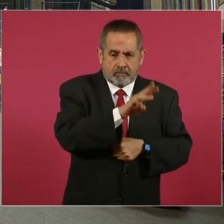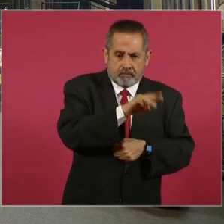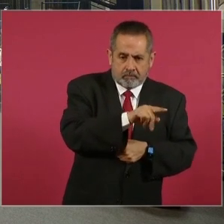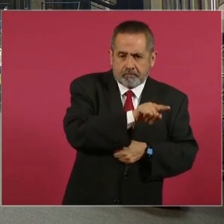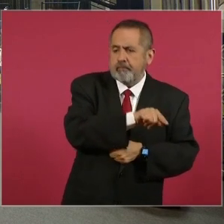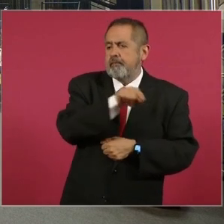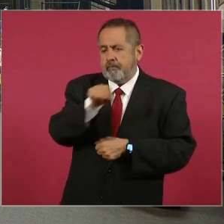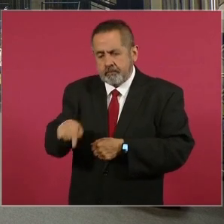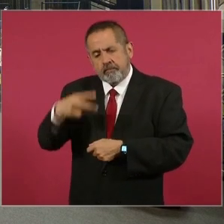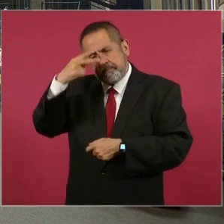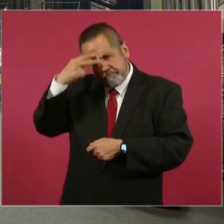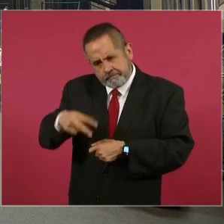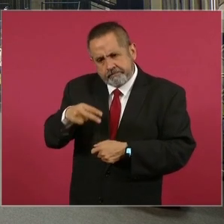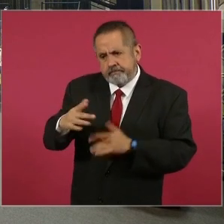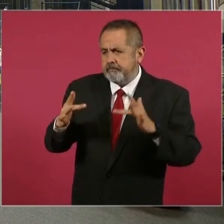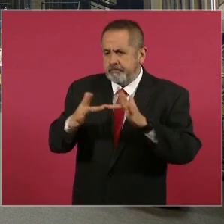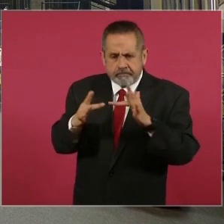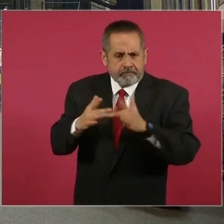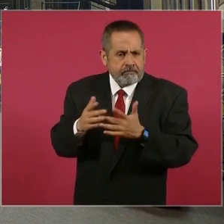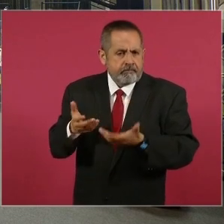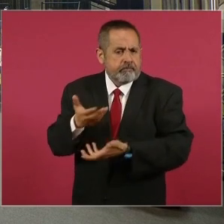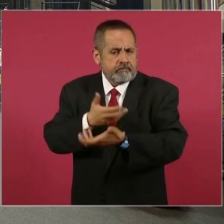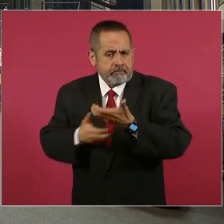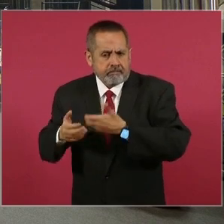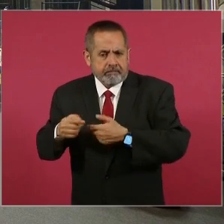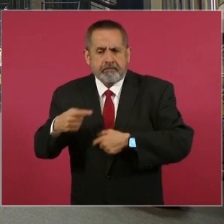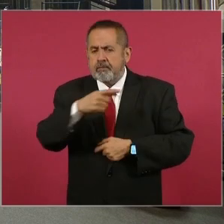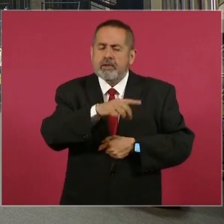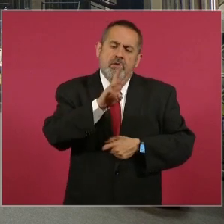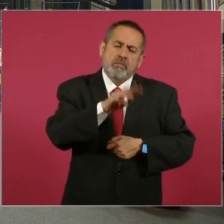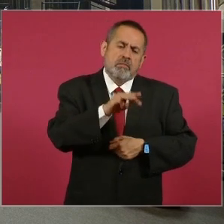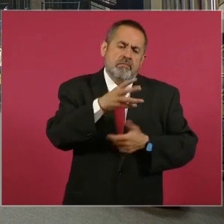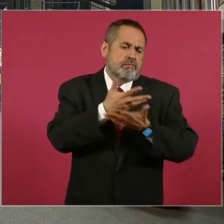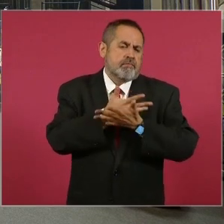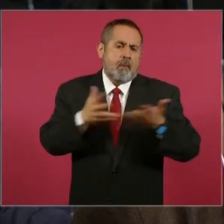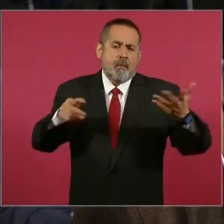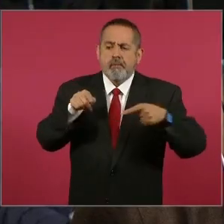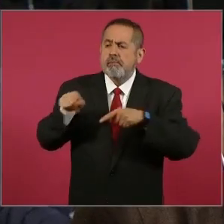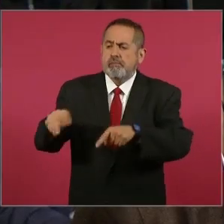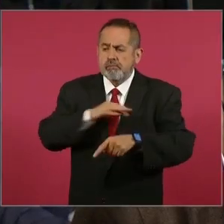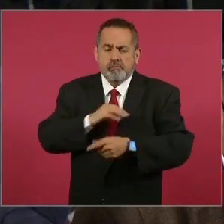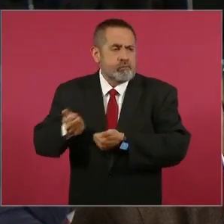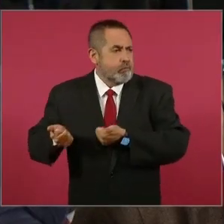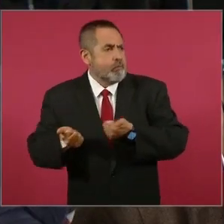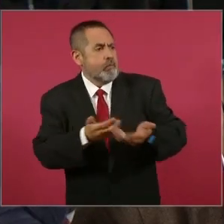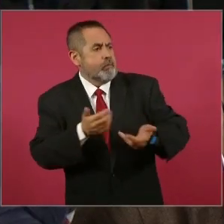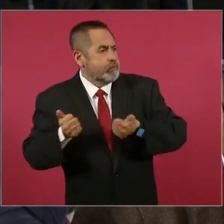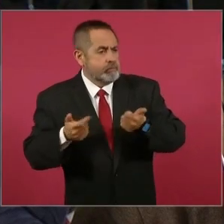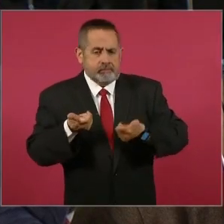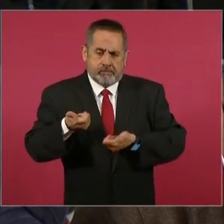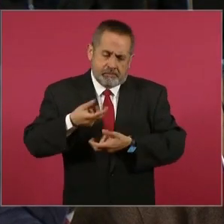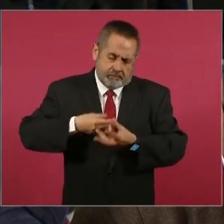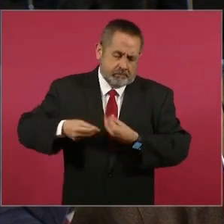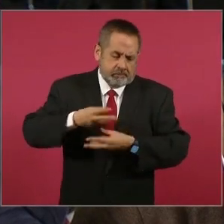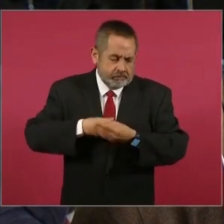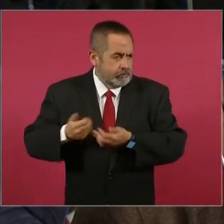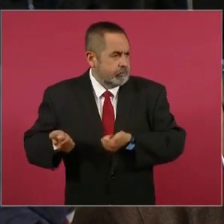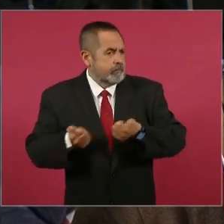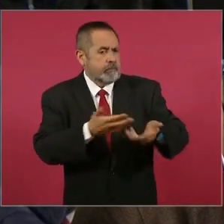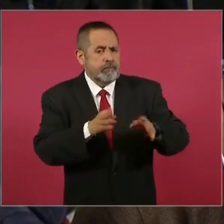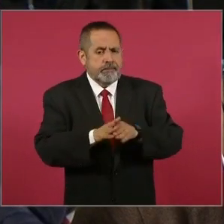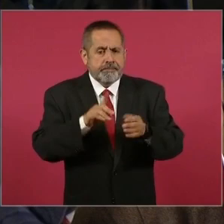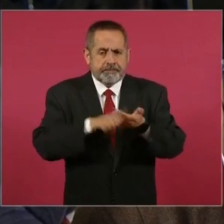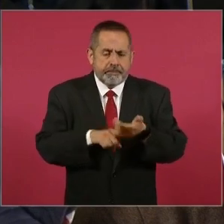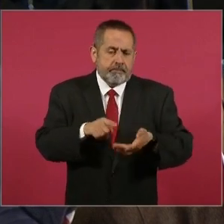nuevamente porque es una una empresa muy grande donde ellos pueden reactivar su economía